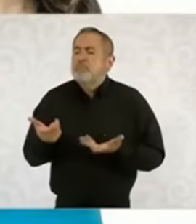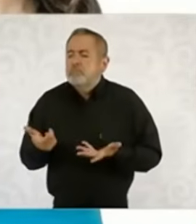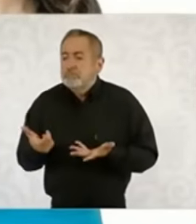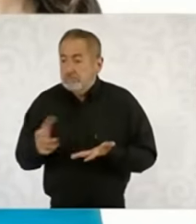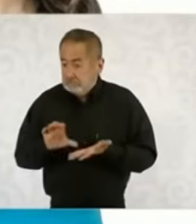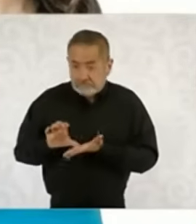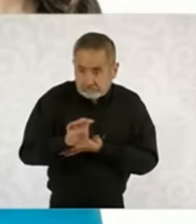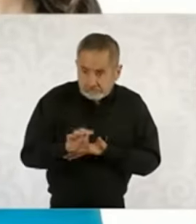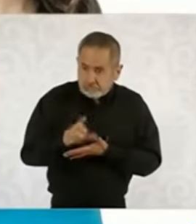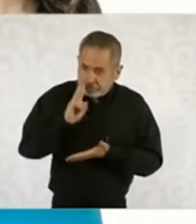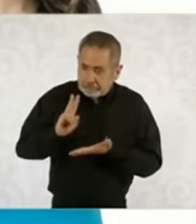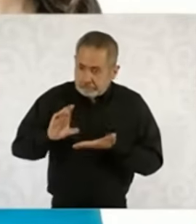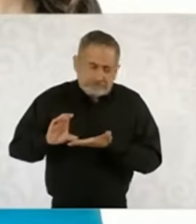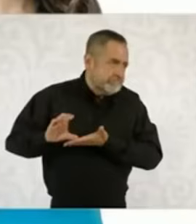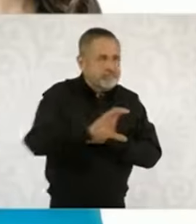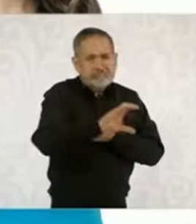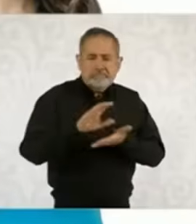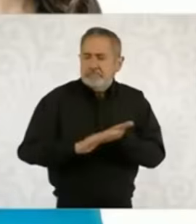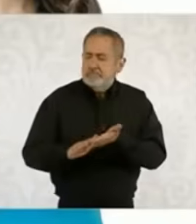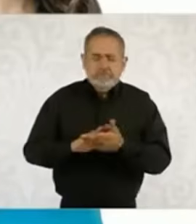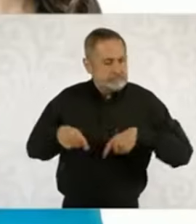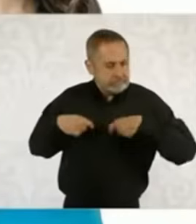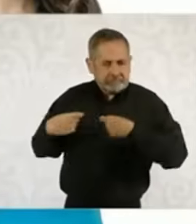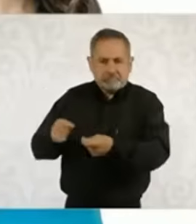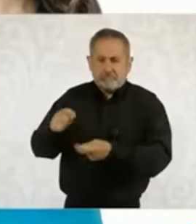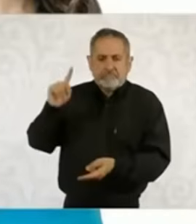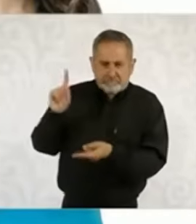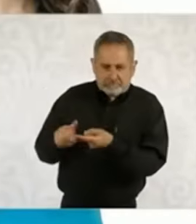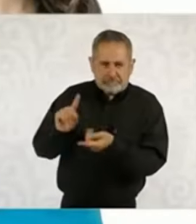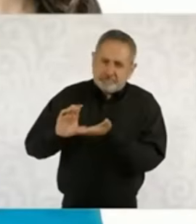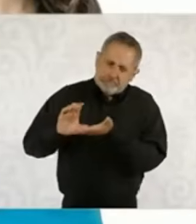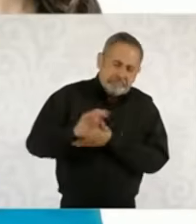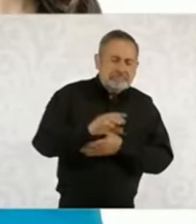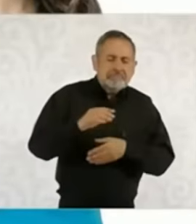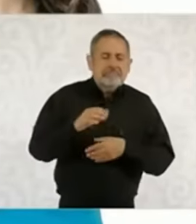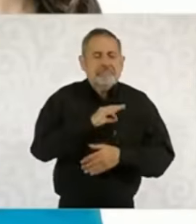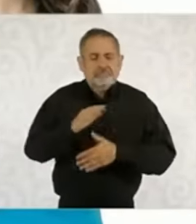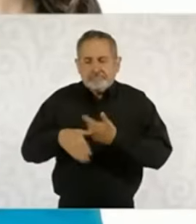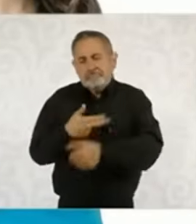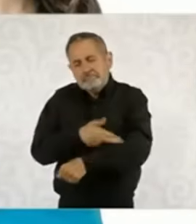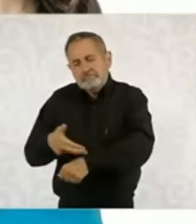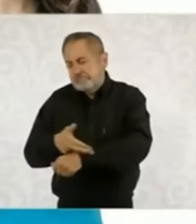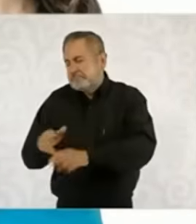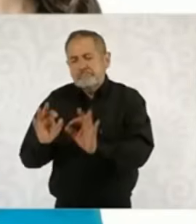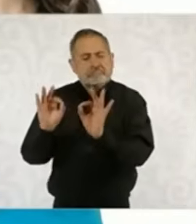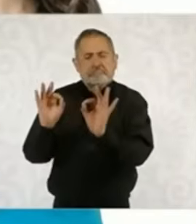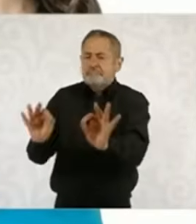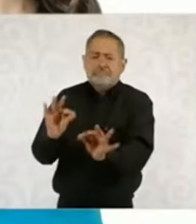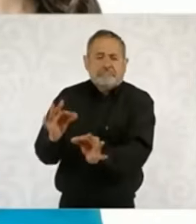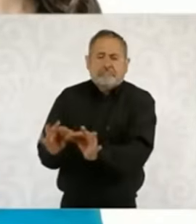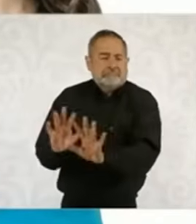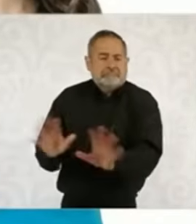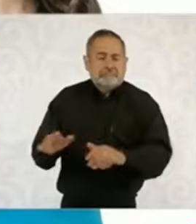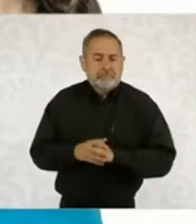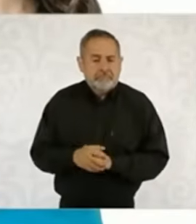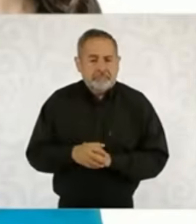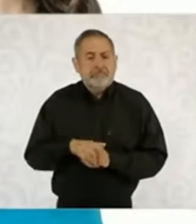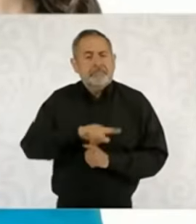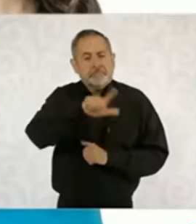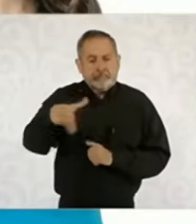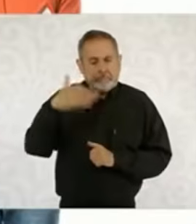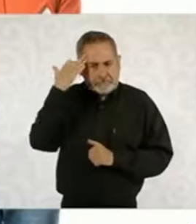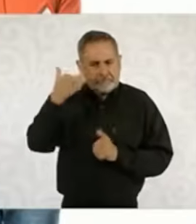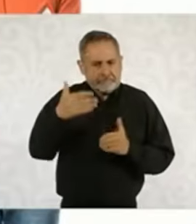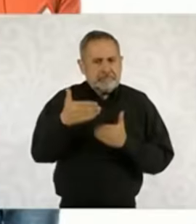y hicimos ajustes en su obligación de pago. En relación a las dos siguientes